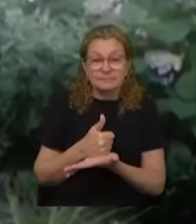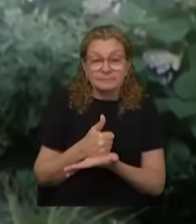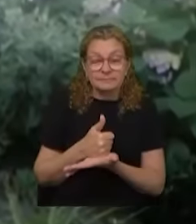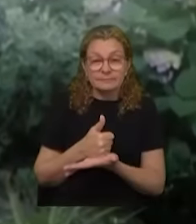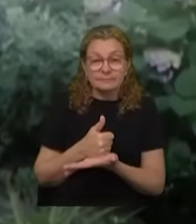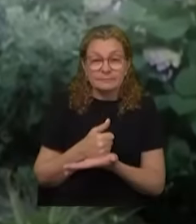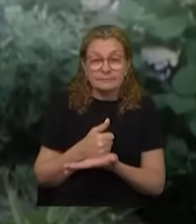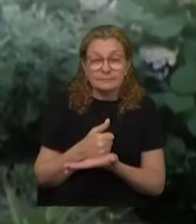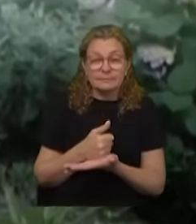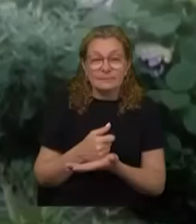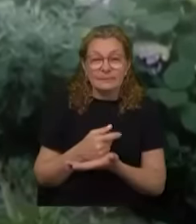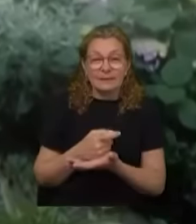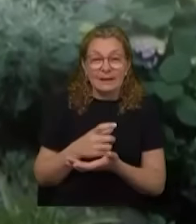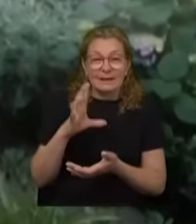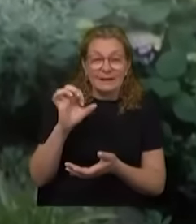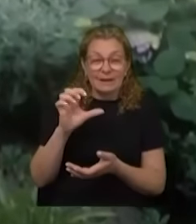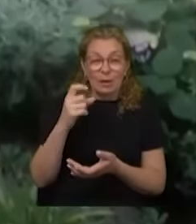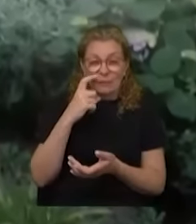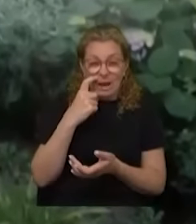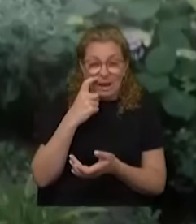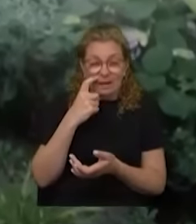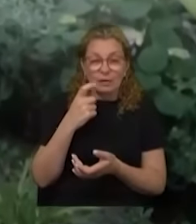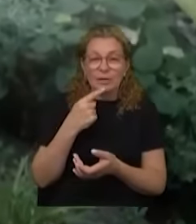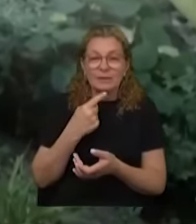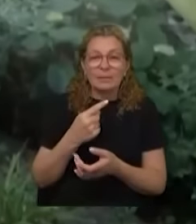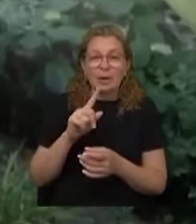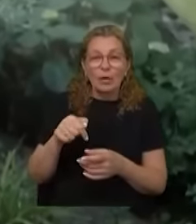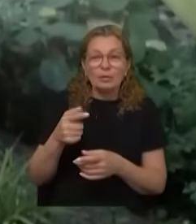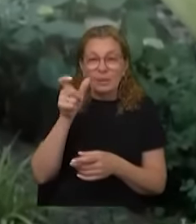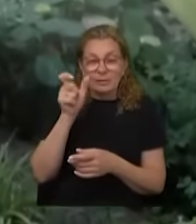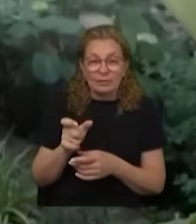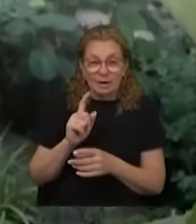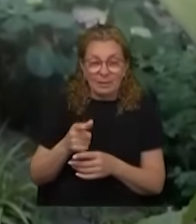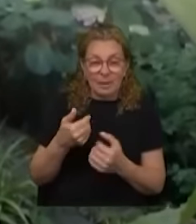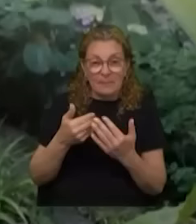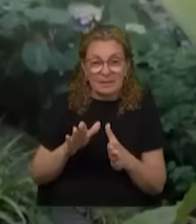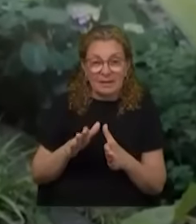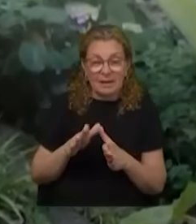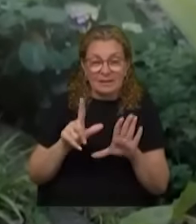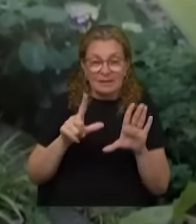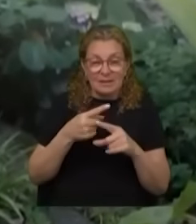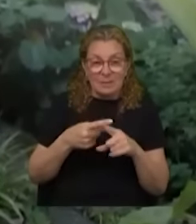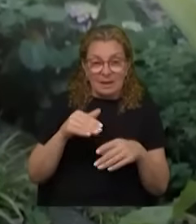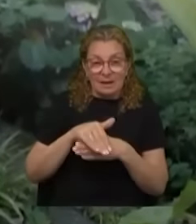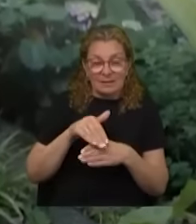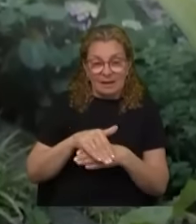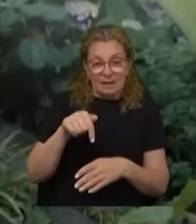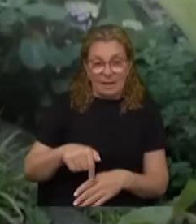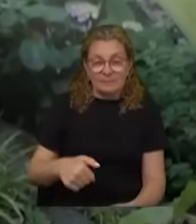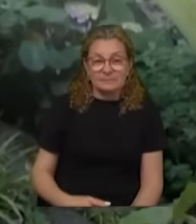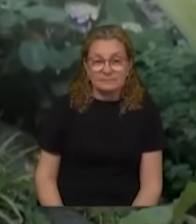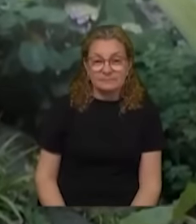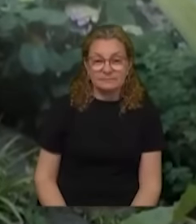la senadora electa como decíamos Blanca Rodríguez además de algunos otros dirigentes la actividad que comenzará 19:30 aquí en la huella de